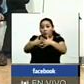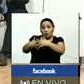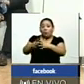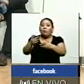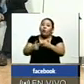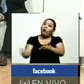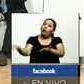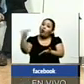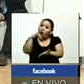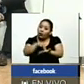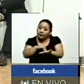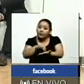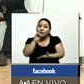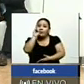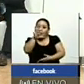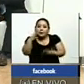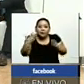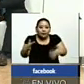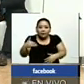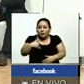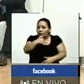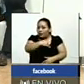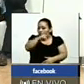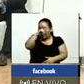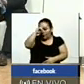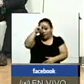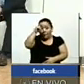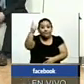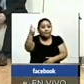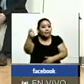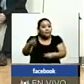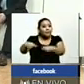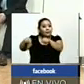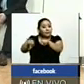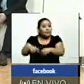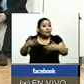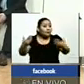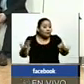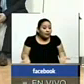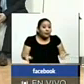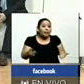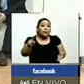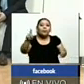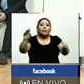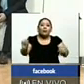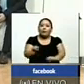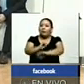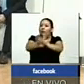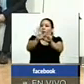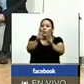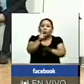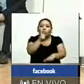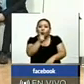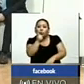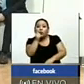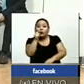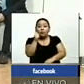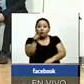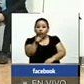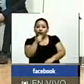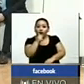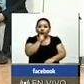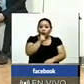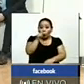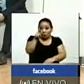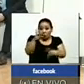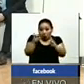pero repetimos, el ministro ha dicho que todavía no se ha firmado nada. Así es, así que para aclarar cualquier duda que usted tenga o si